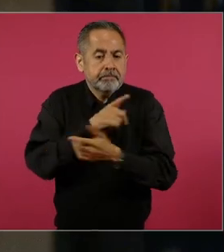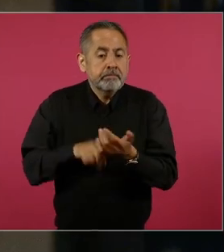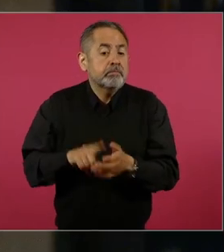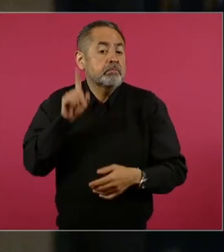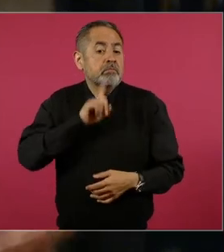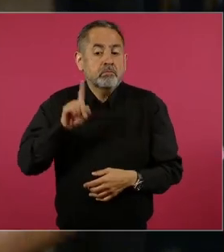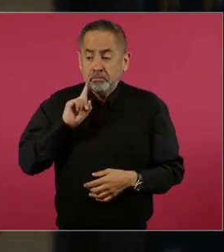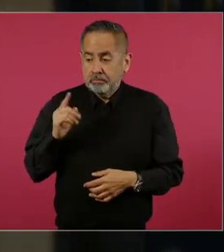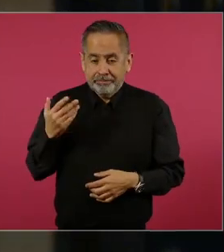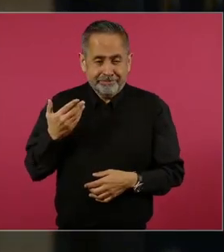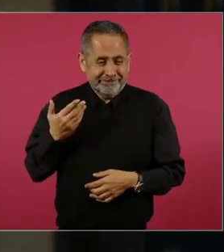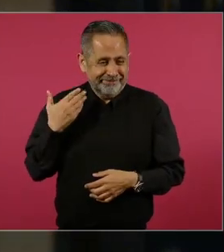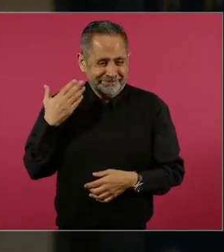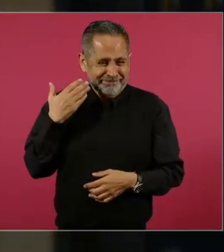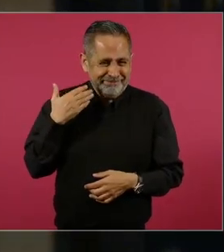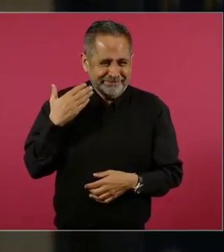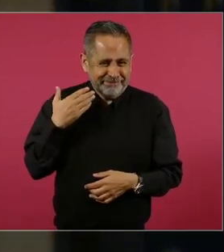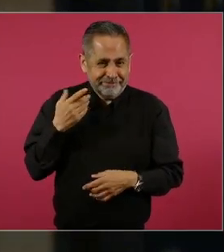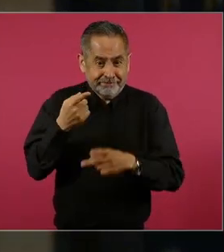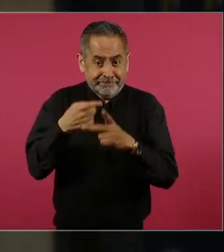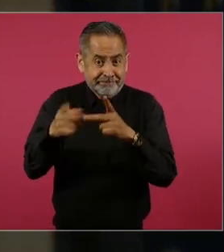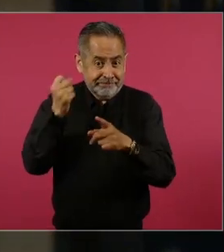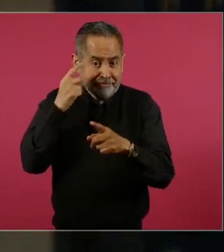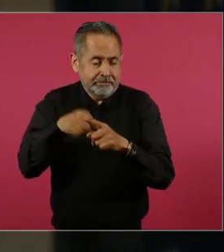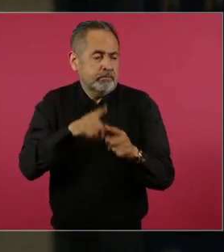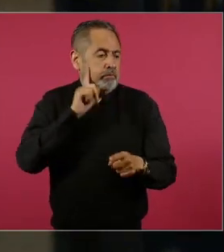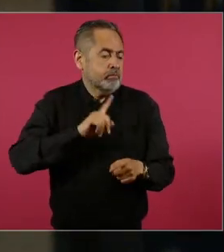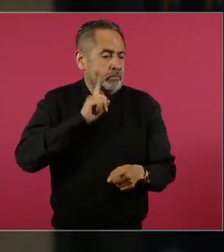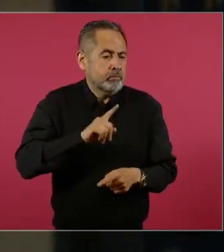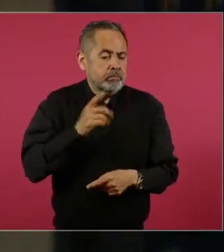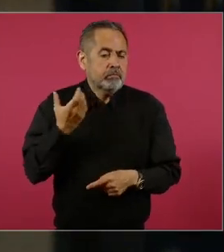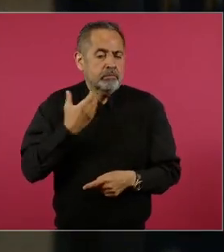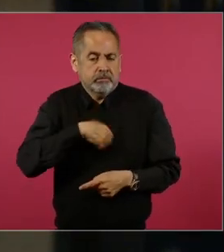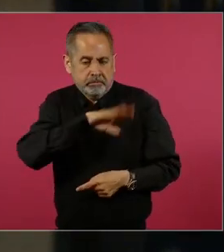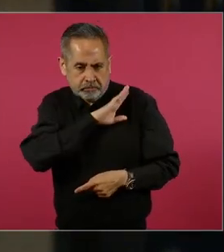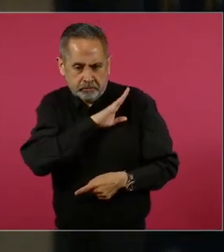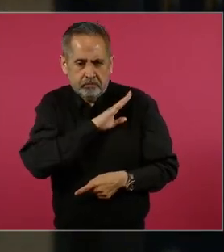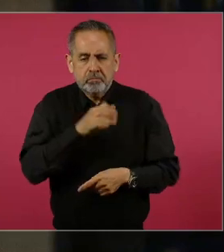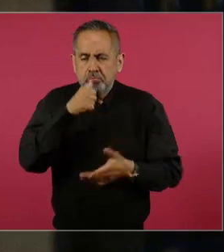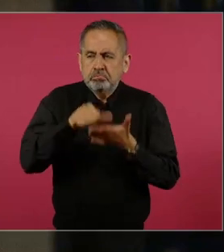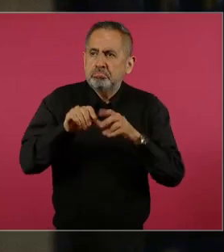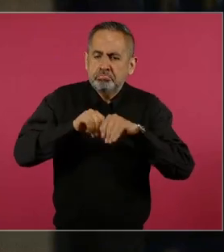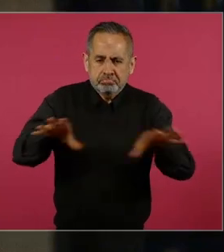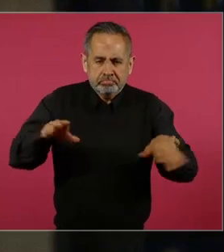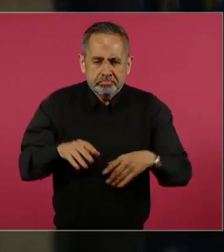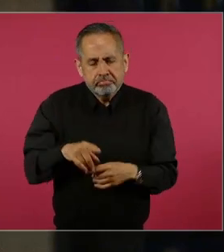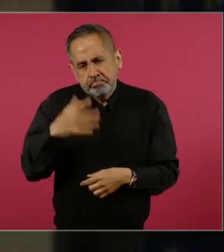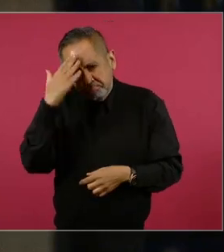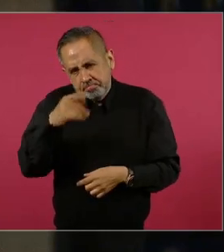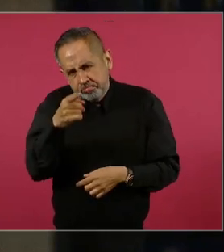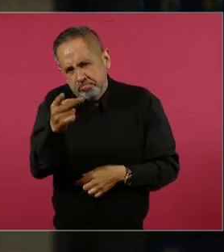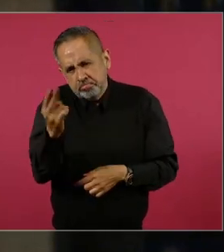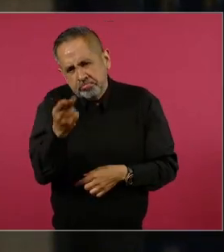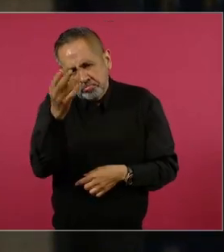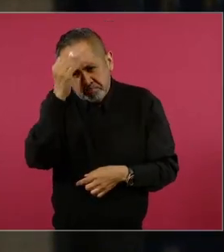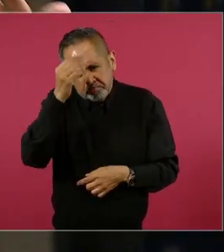comunicado antes de que iniciara la conferencia, pero saber también su postura al